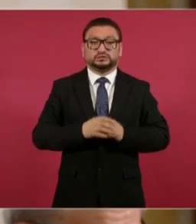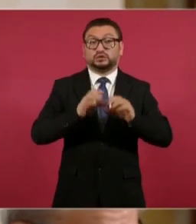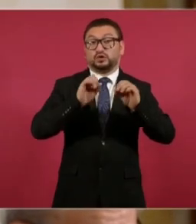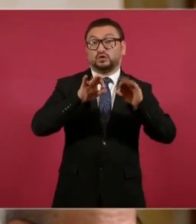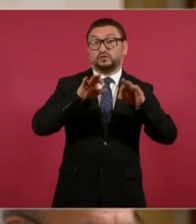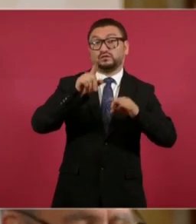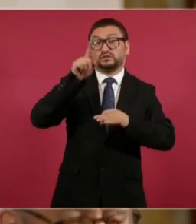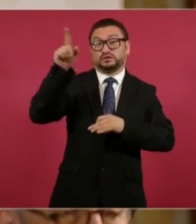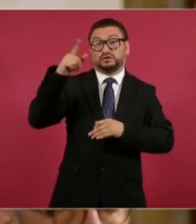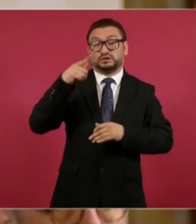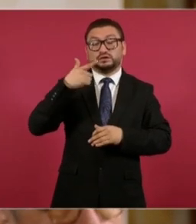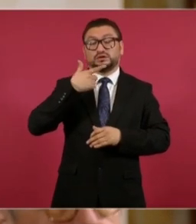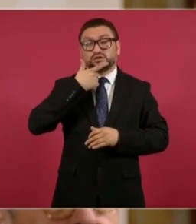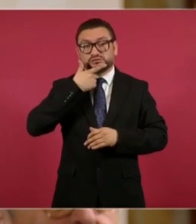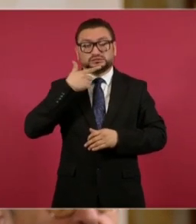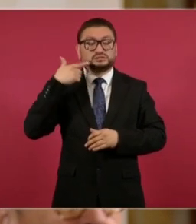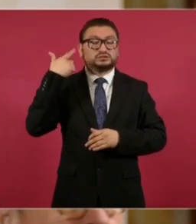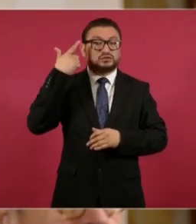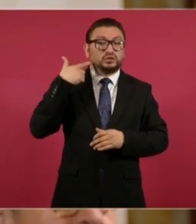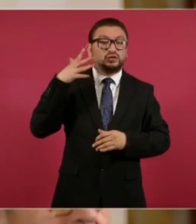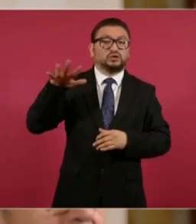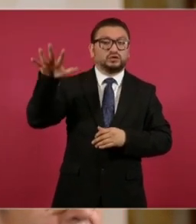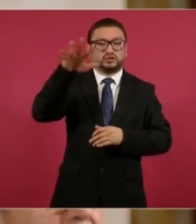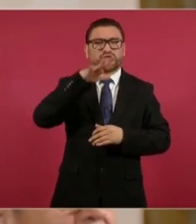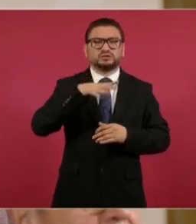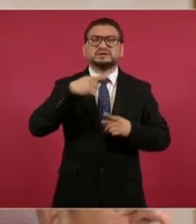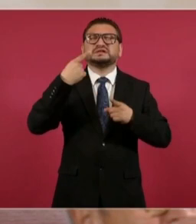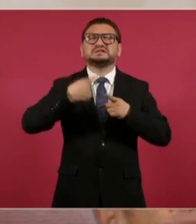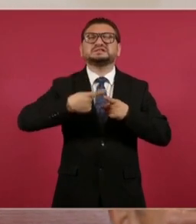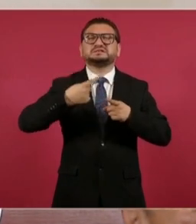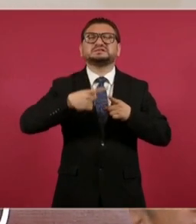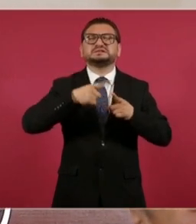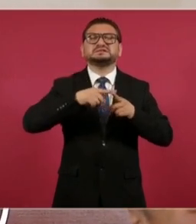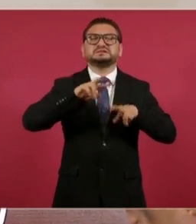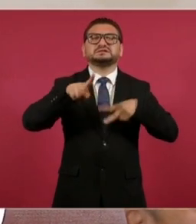en Londres Quiénes trabajaban